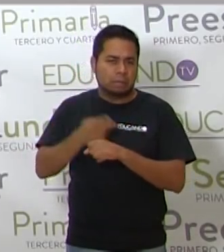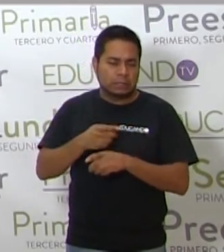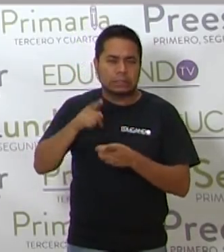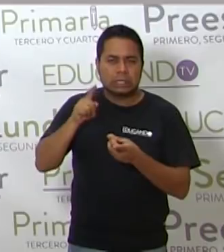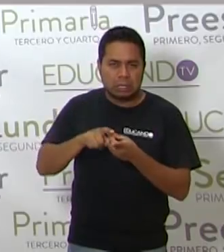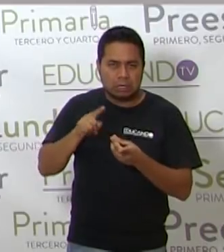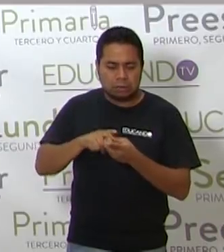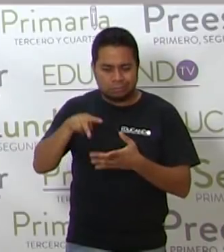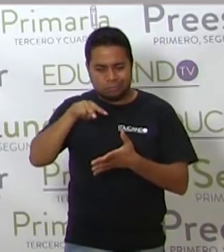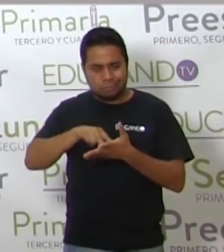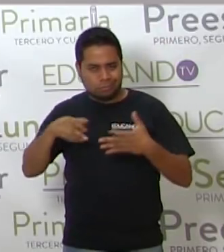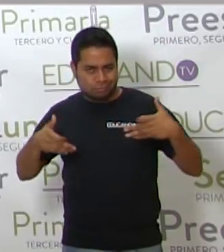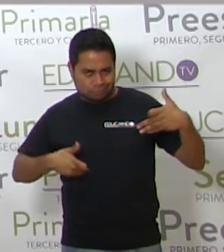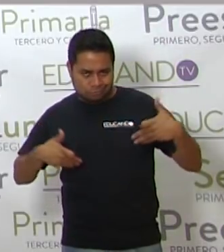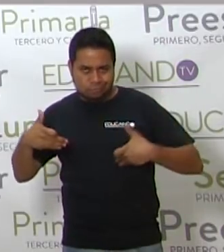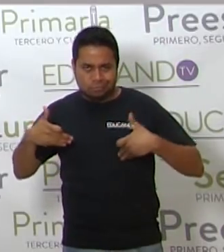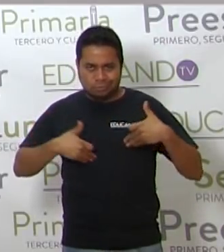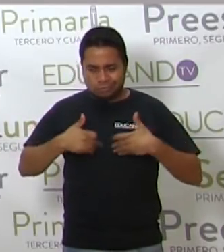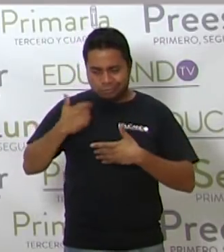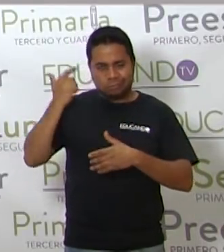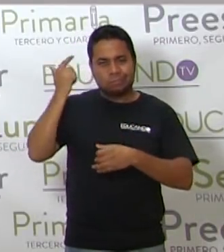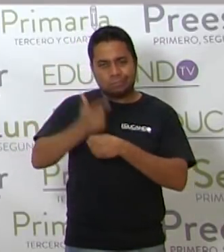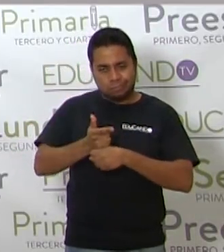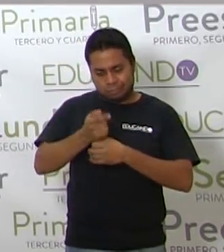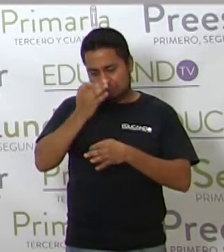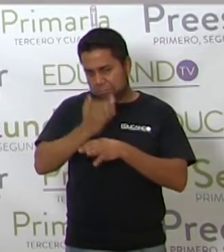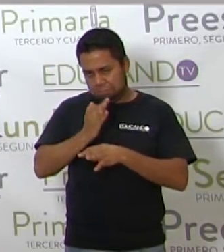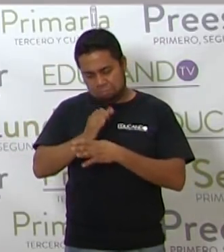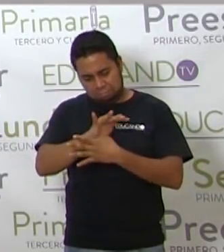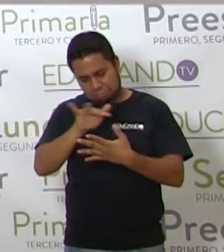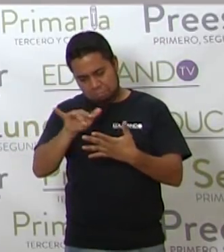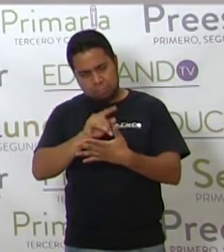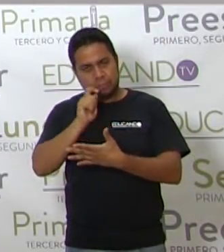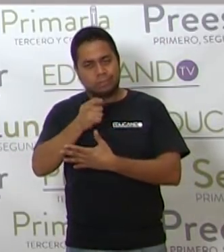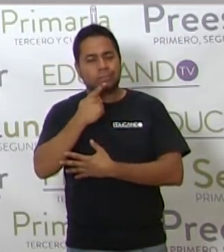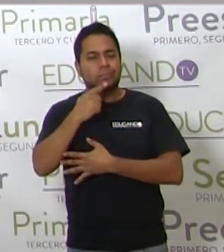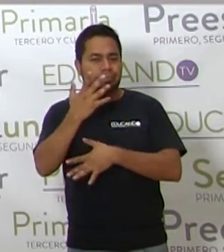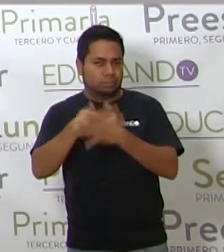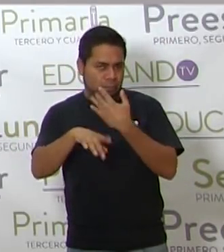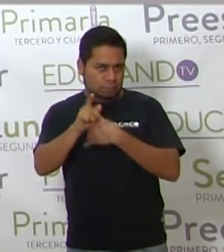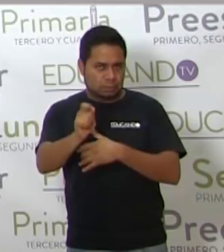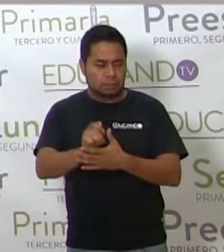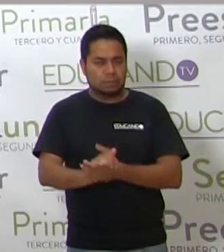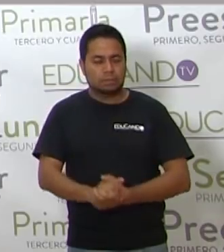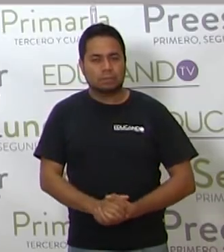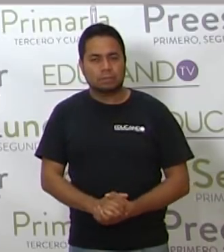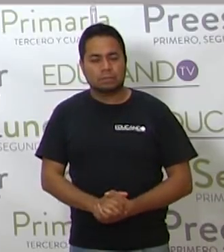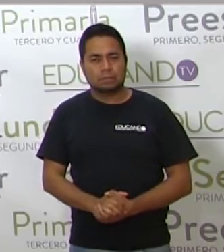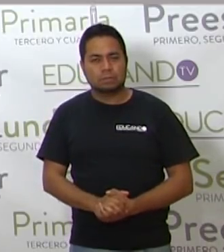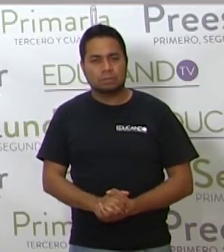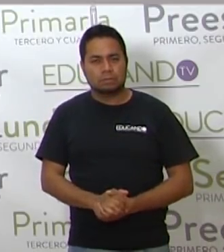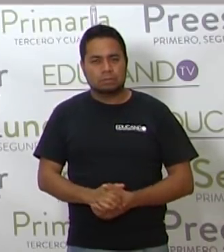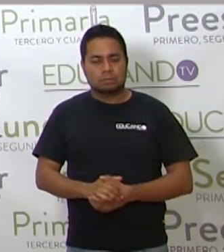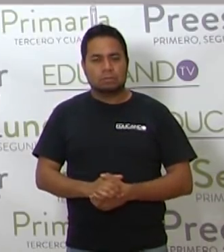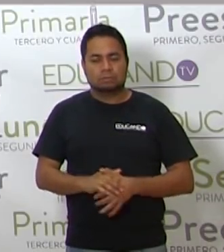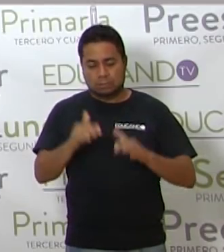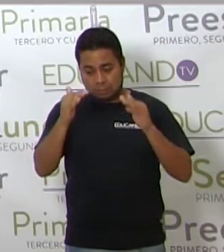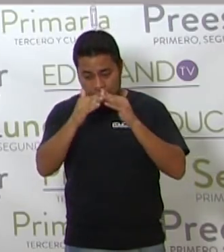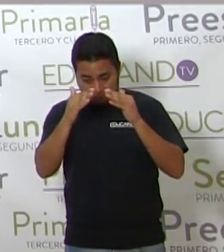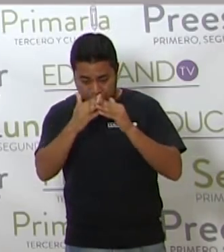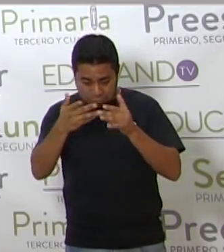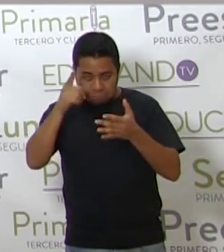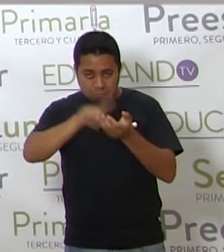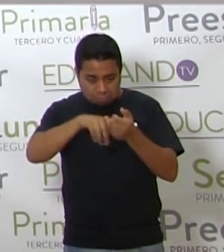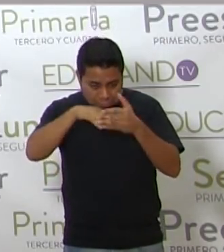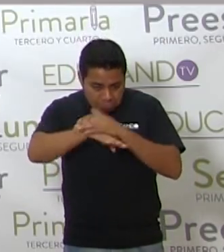el acto que vamos a identificar en este momento. Dice así: el interior de una casa en la